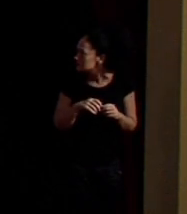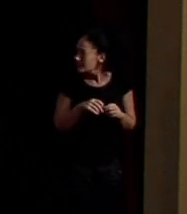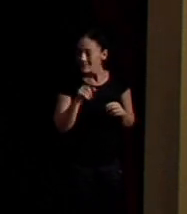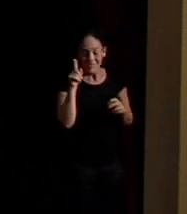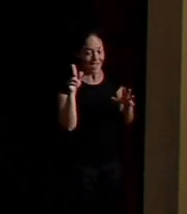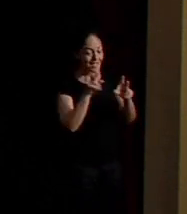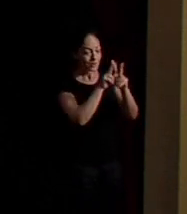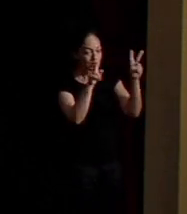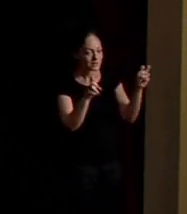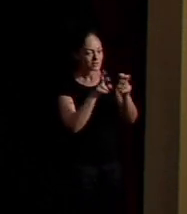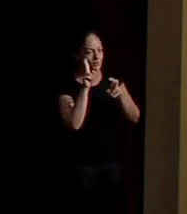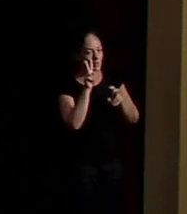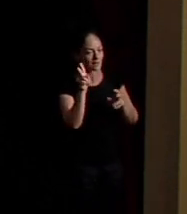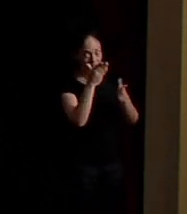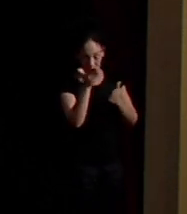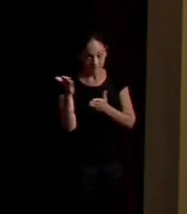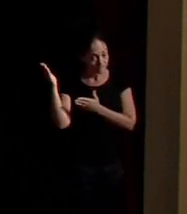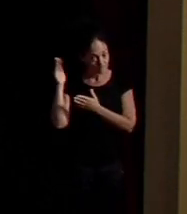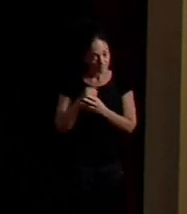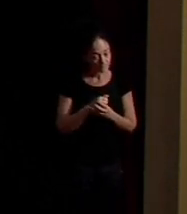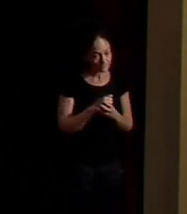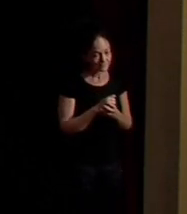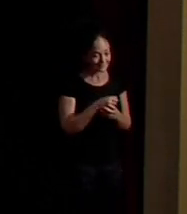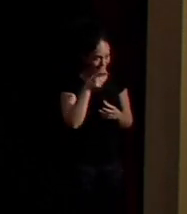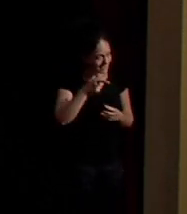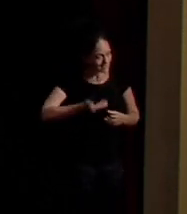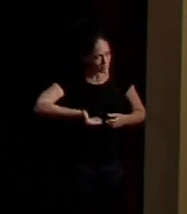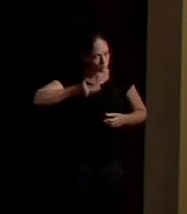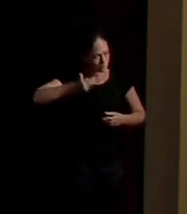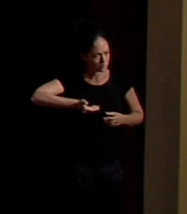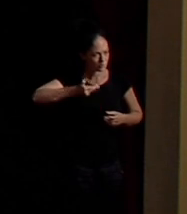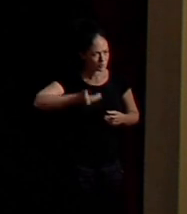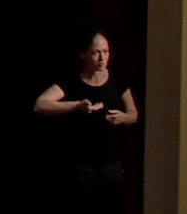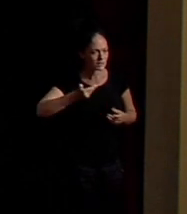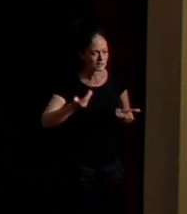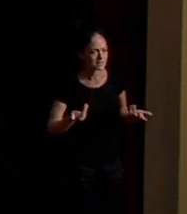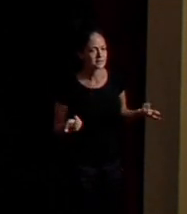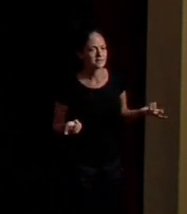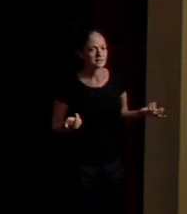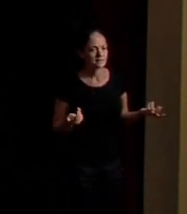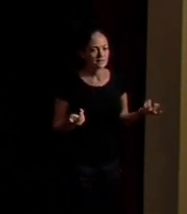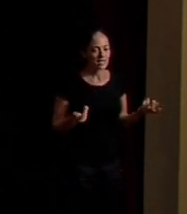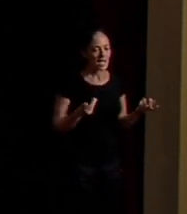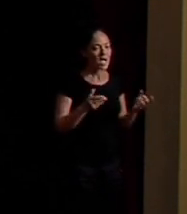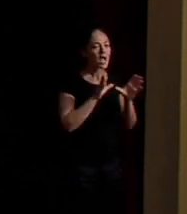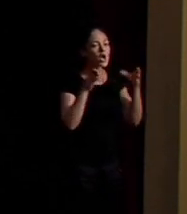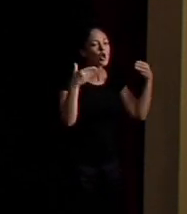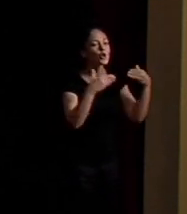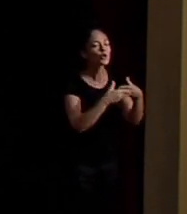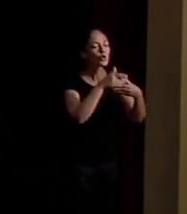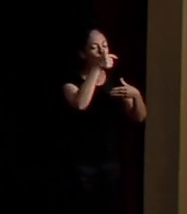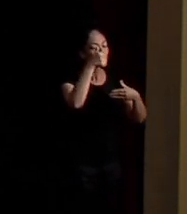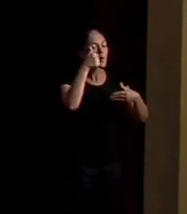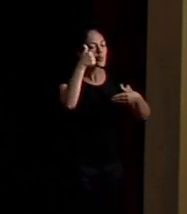Encontré ahí un titular que, fijaros, bueno, pues es más que significativo, ¿no? Las Ford de Putero se frotan las manos con la extrema situación